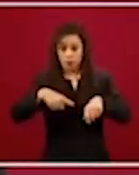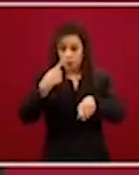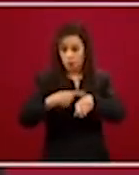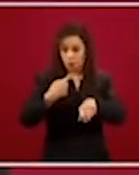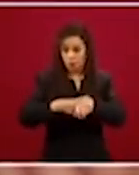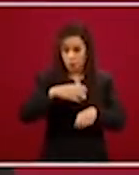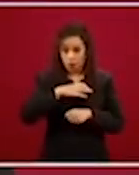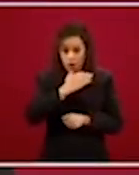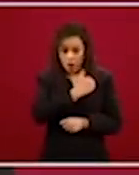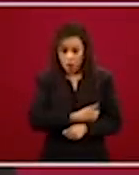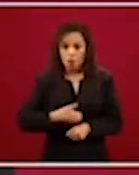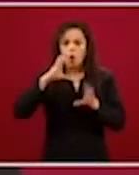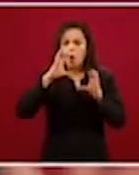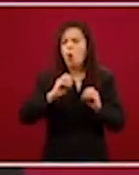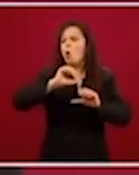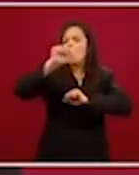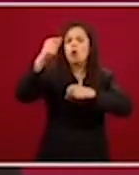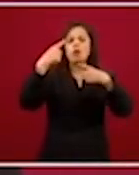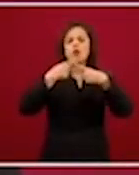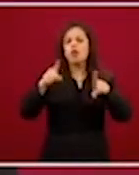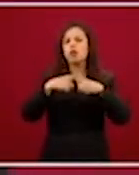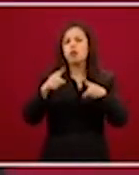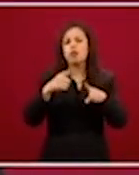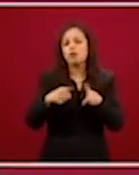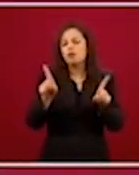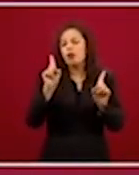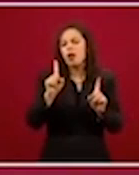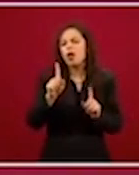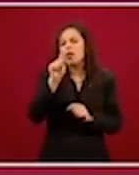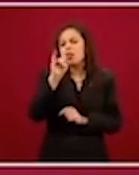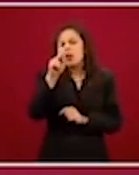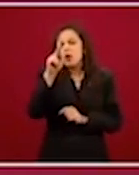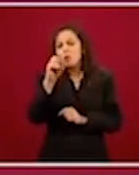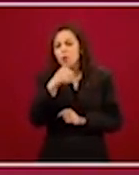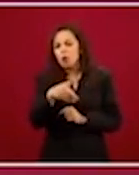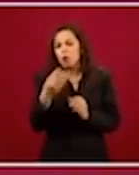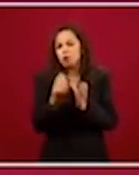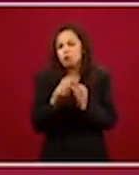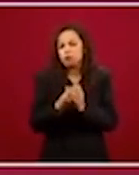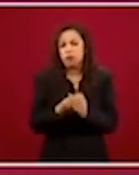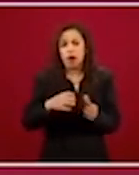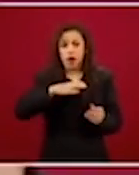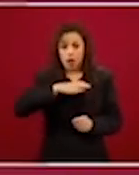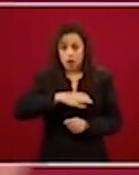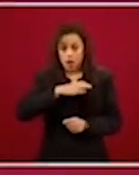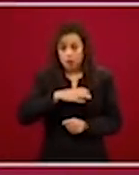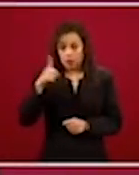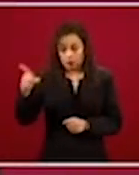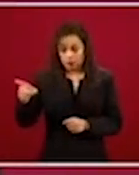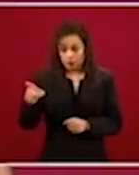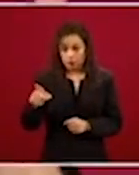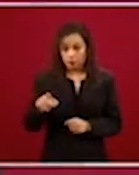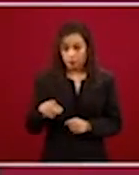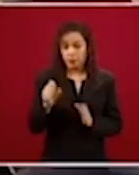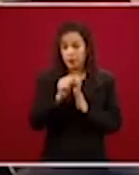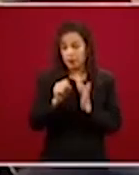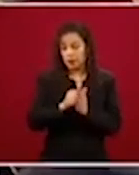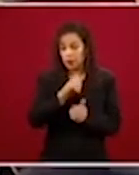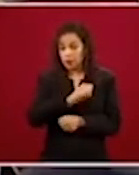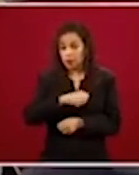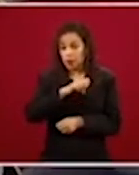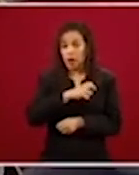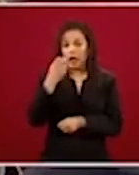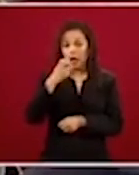de cualquier otro cáncer o de cualquier otra enfermedad la transformación del sistema nacional de salud que hemos estado detallando y seguiremos